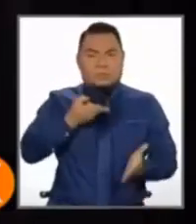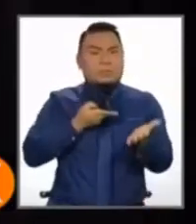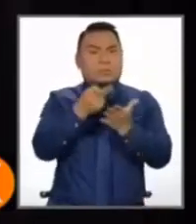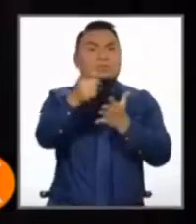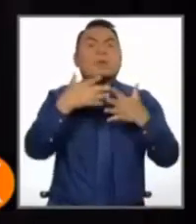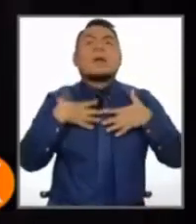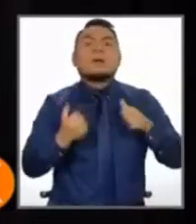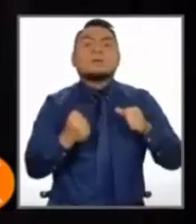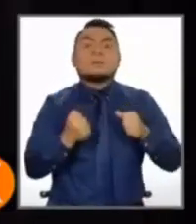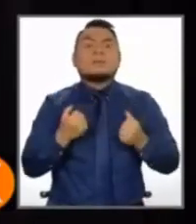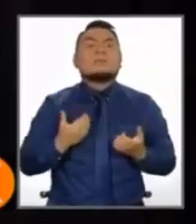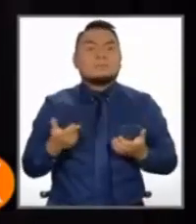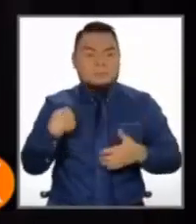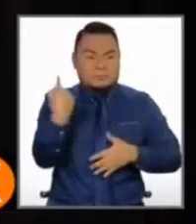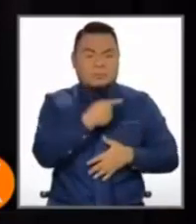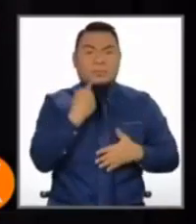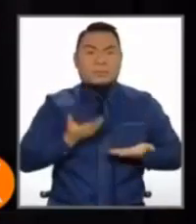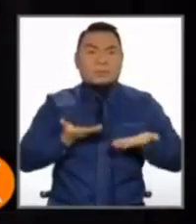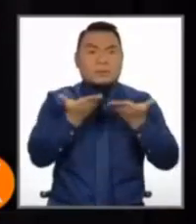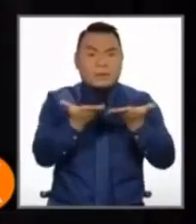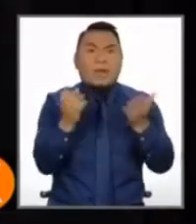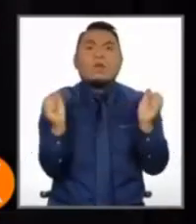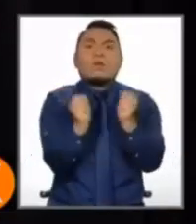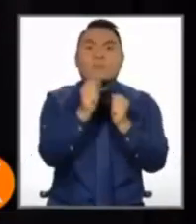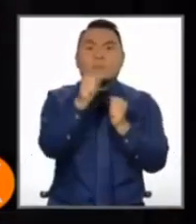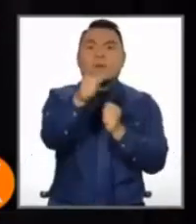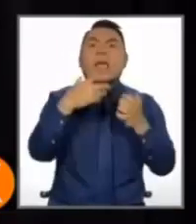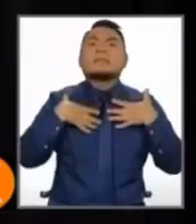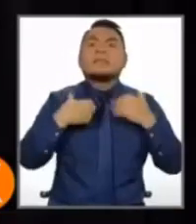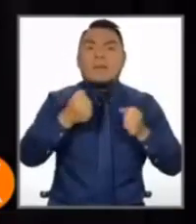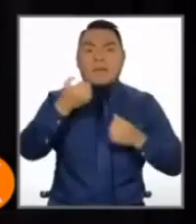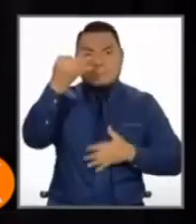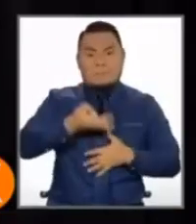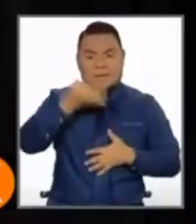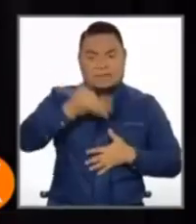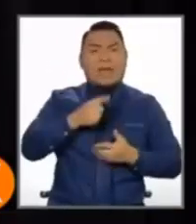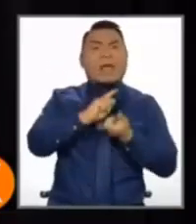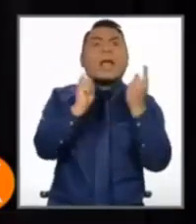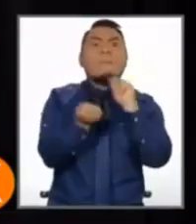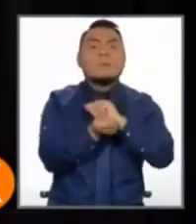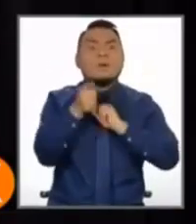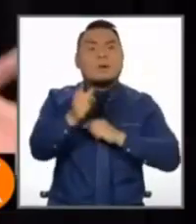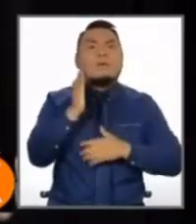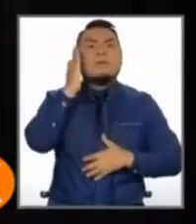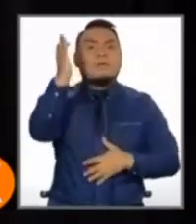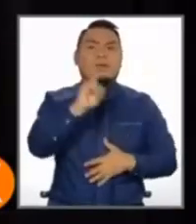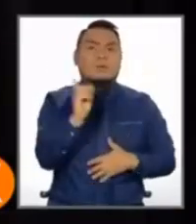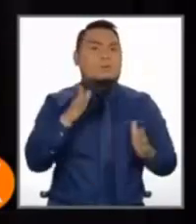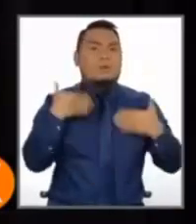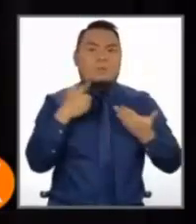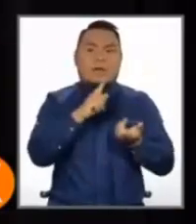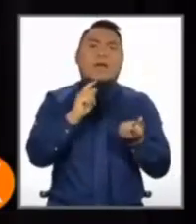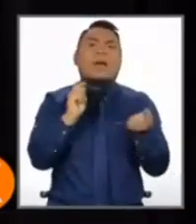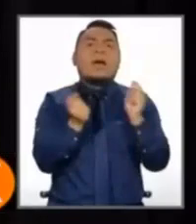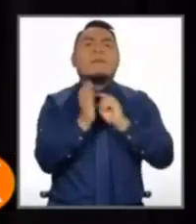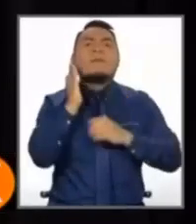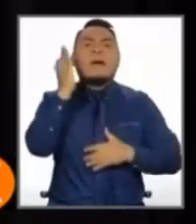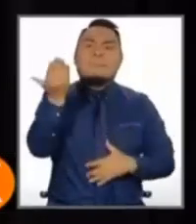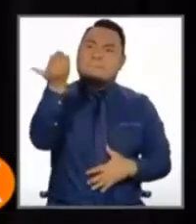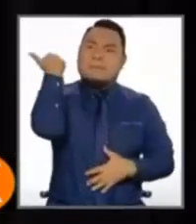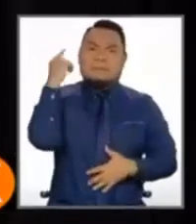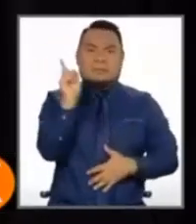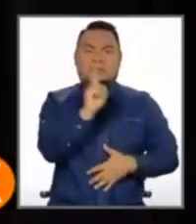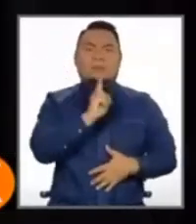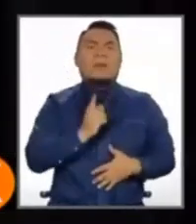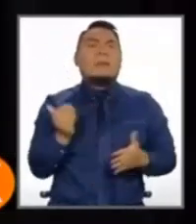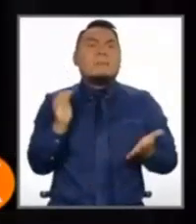salud, nosotros seremos quienes vamos a acompañarte en la salud, en el verdadero cambio es el futuro. Ya no podemos vivir al pasado, ya no podemos